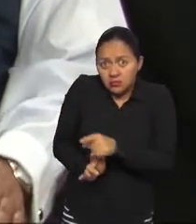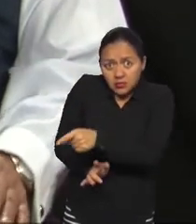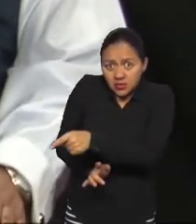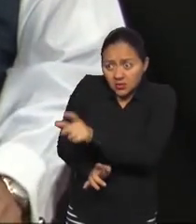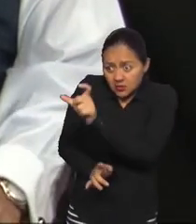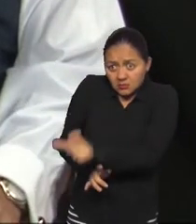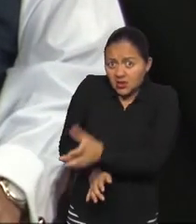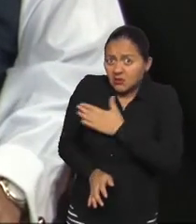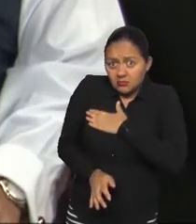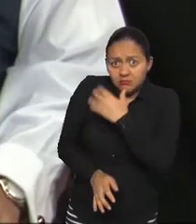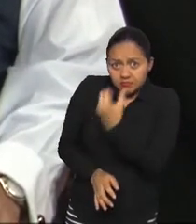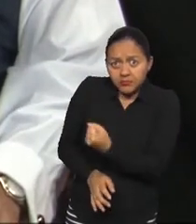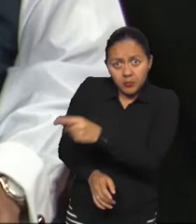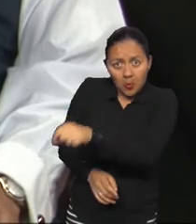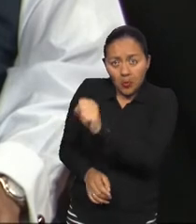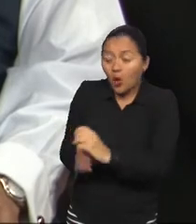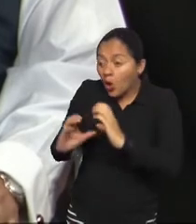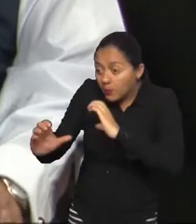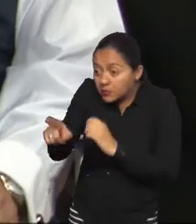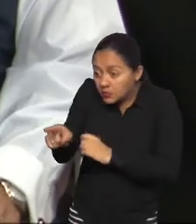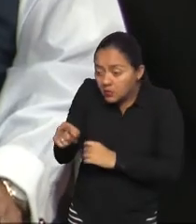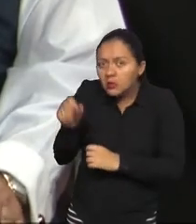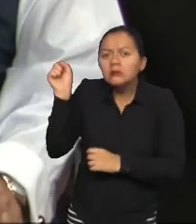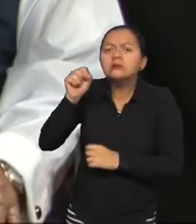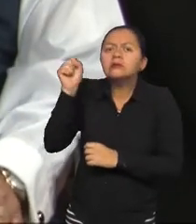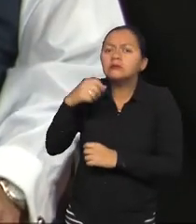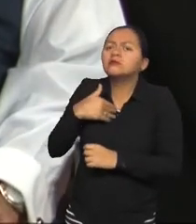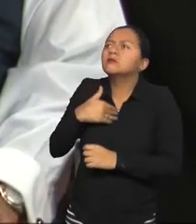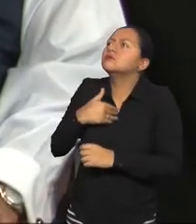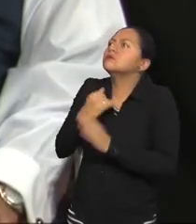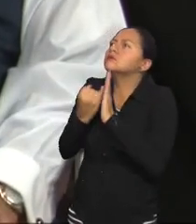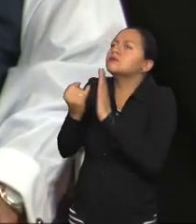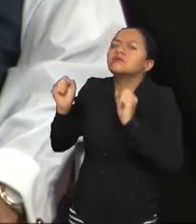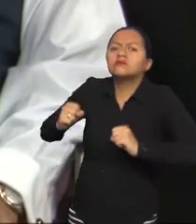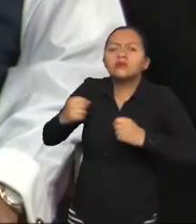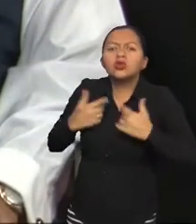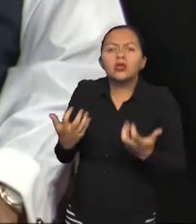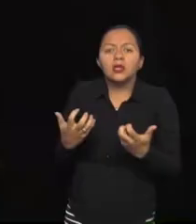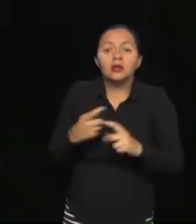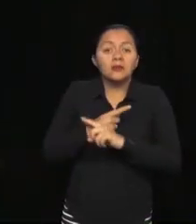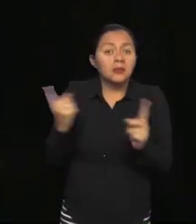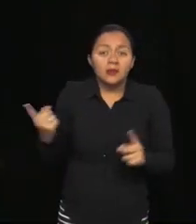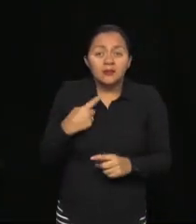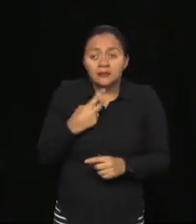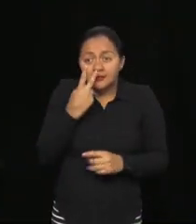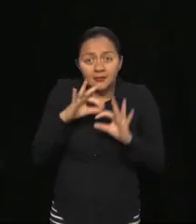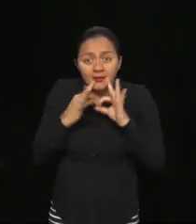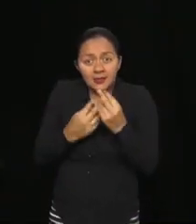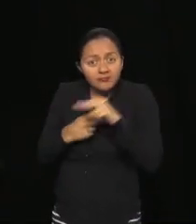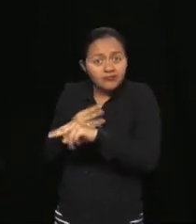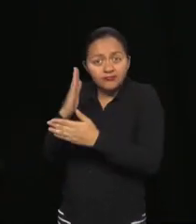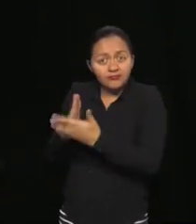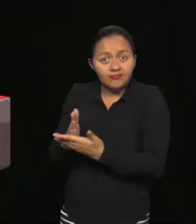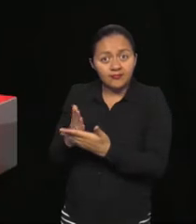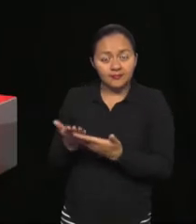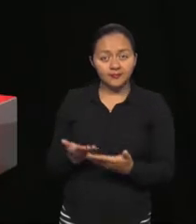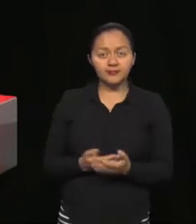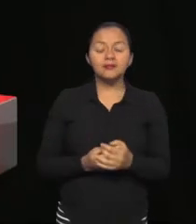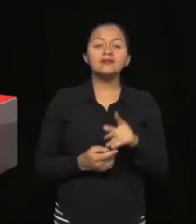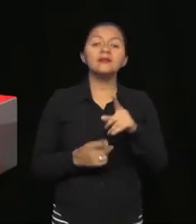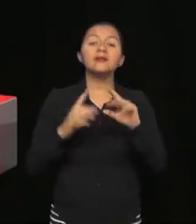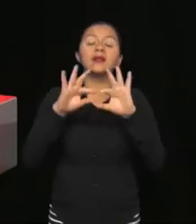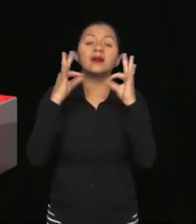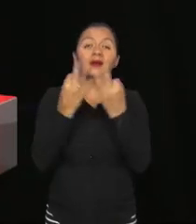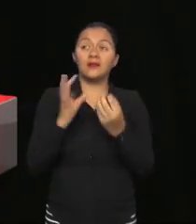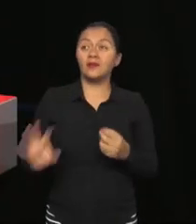personas con las cuales se puede conversar y que exigen que se les vea de esa manera. Patricio, en esta investigación que hicieron ustedes en diferentes provincias del